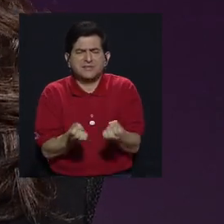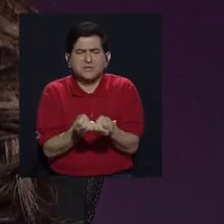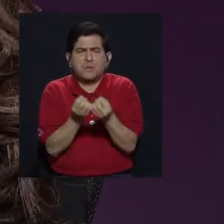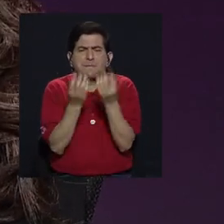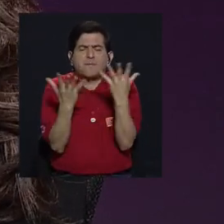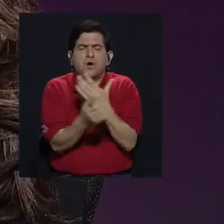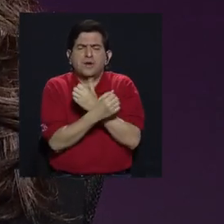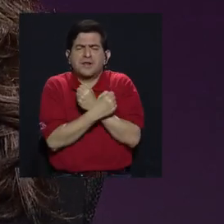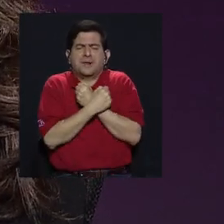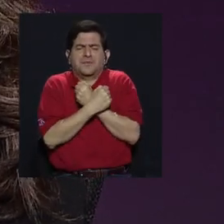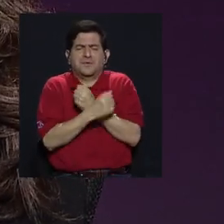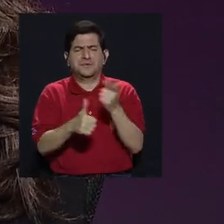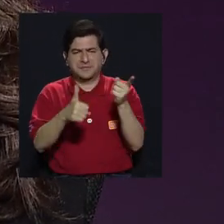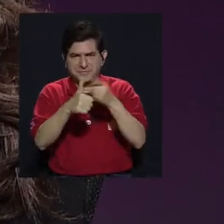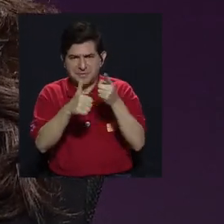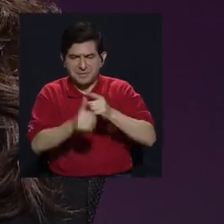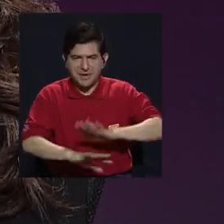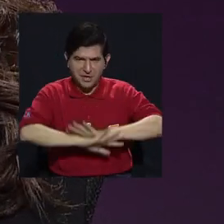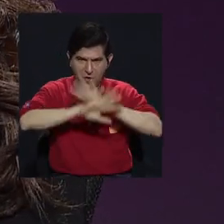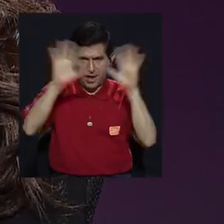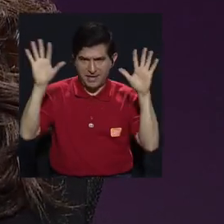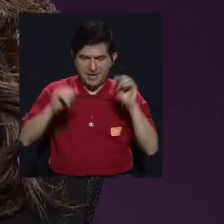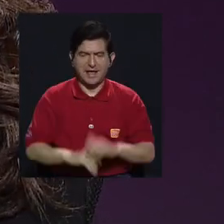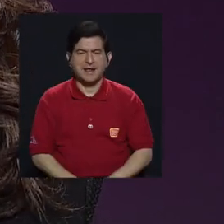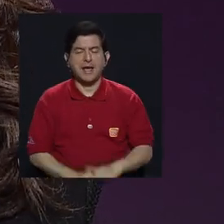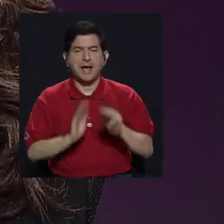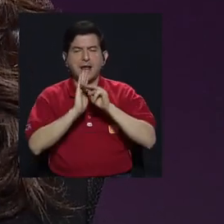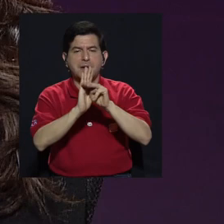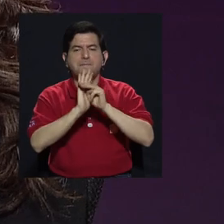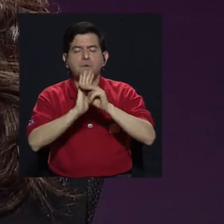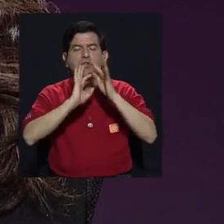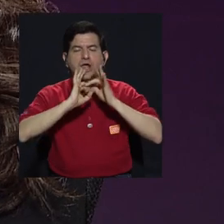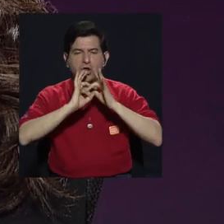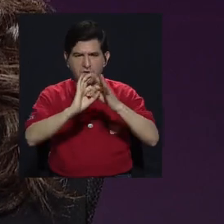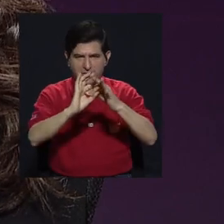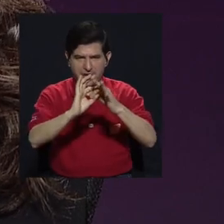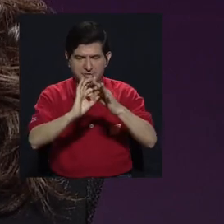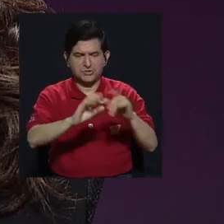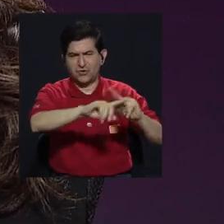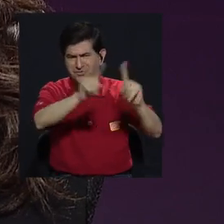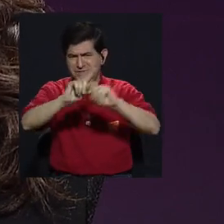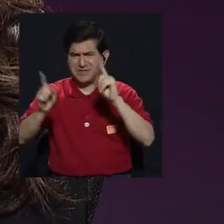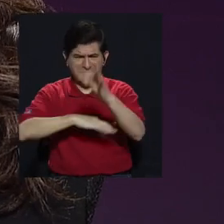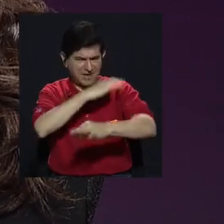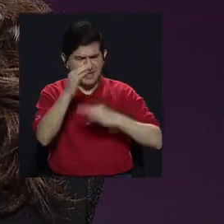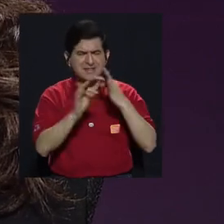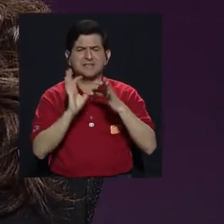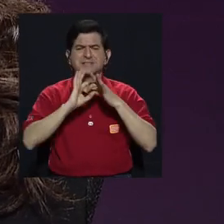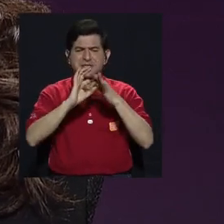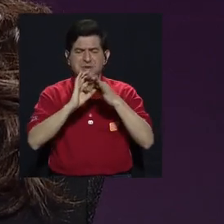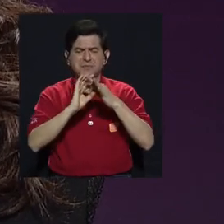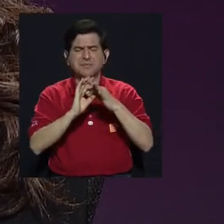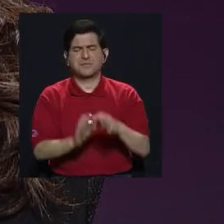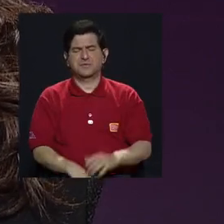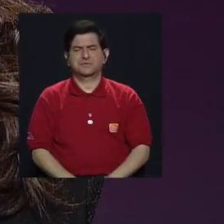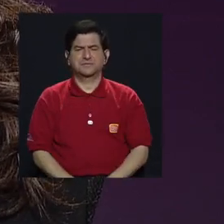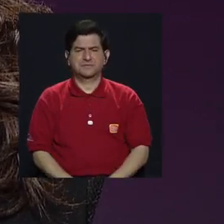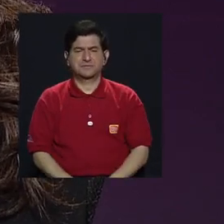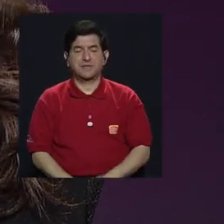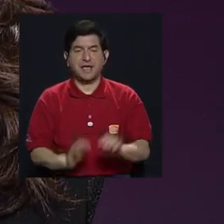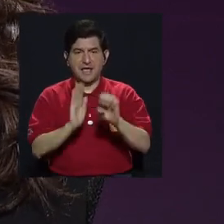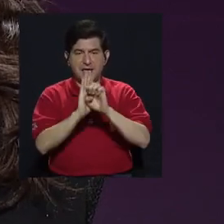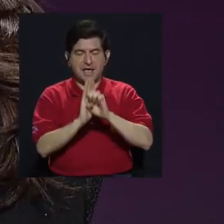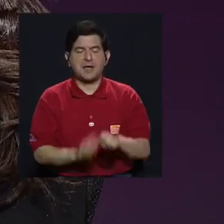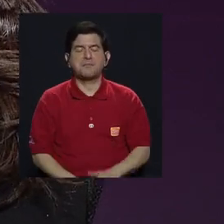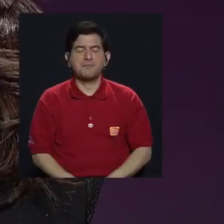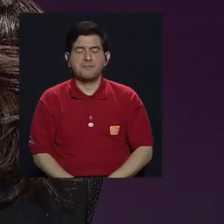relaciones poliamorosas, primero aclarar qué es un modelo relacional. Hay muchísimos modelos relacionales. Por ejemplo, tenemos